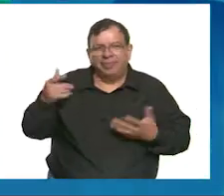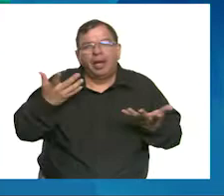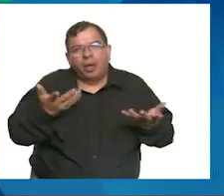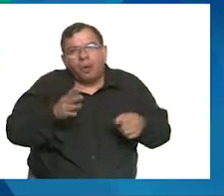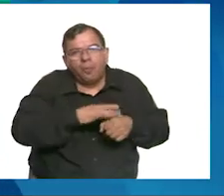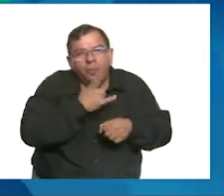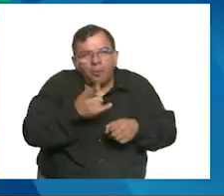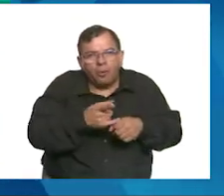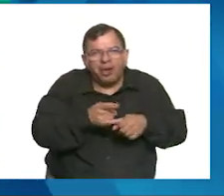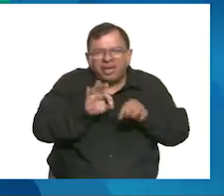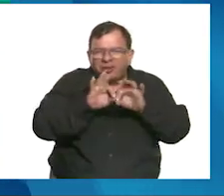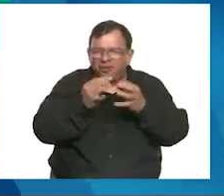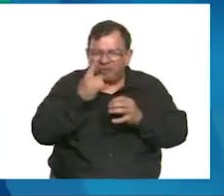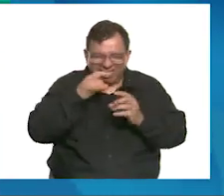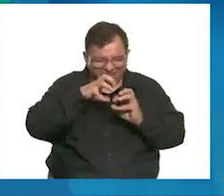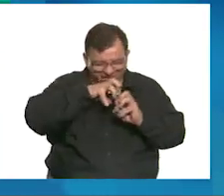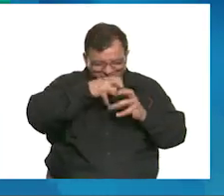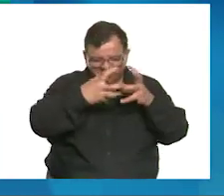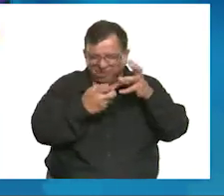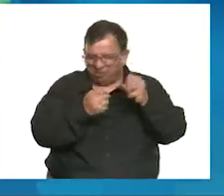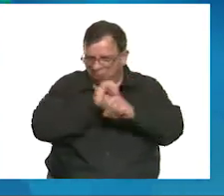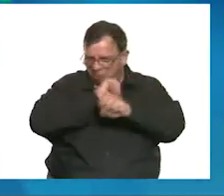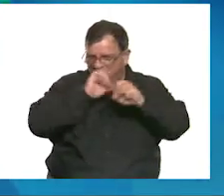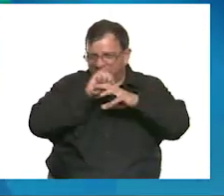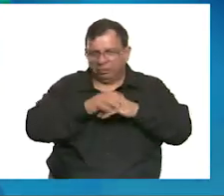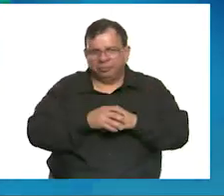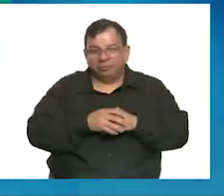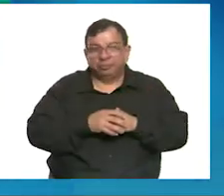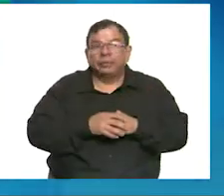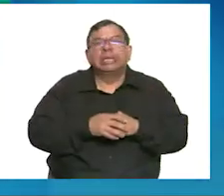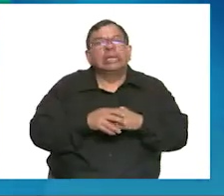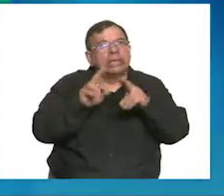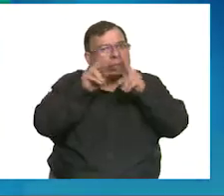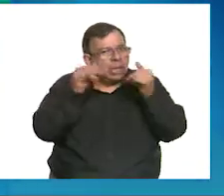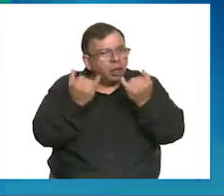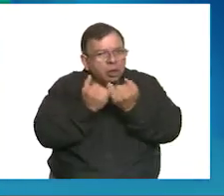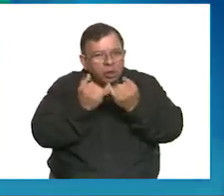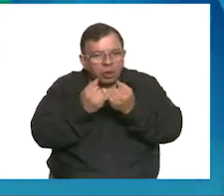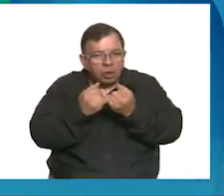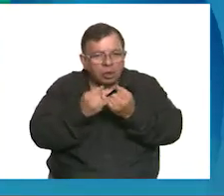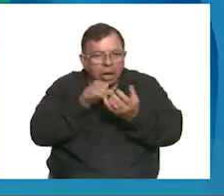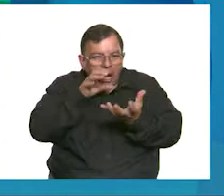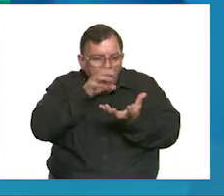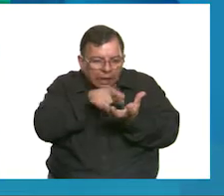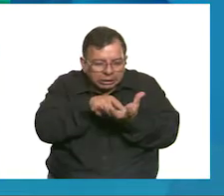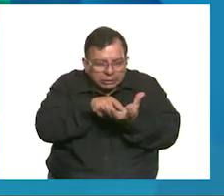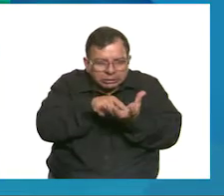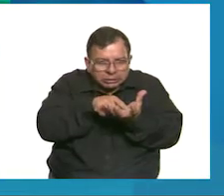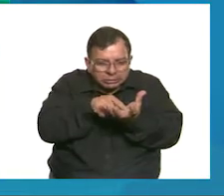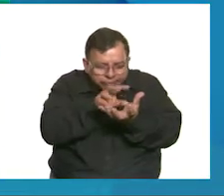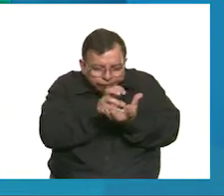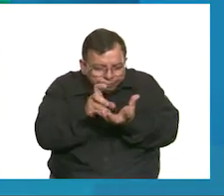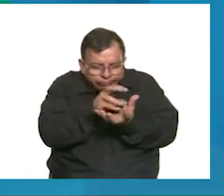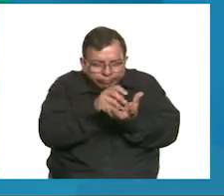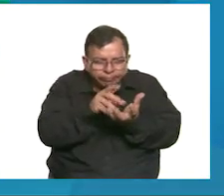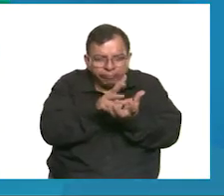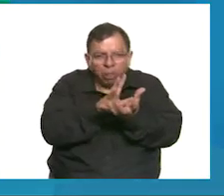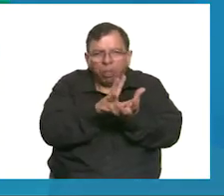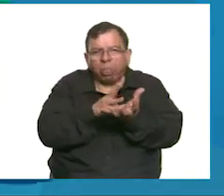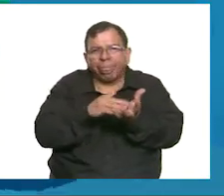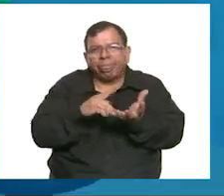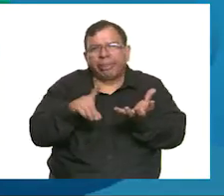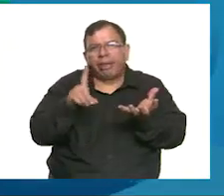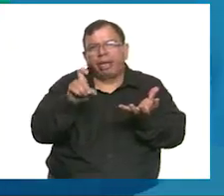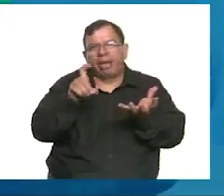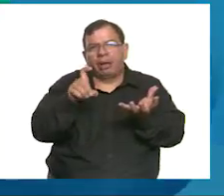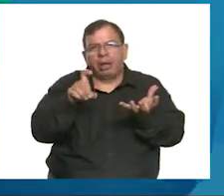eso tienen esa forma tan extraña, como si hubieran explotado. Un hielo es igual, lo calientas y sus moléculas se alborotan para volverse agua.